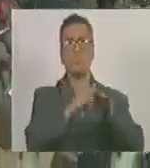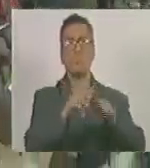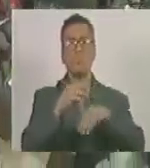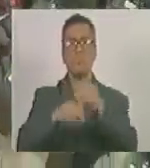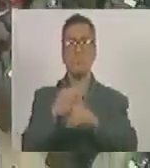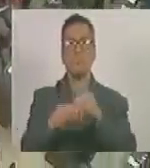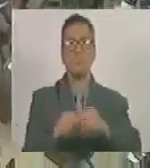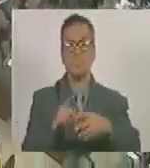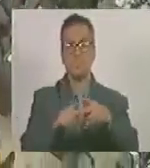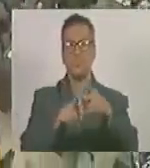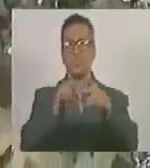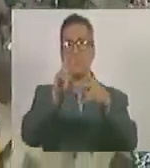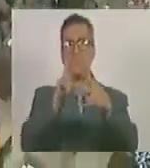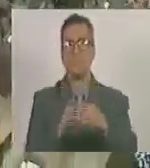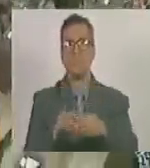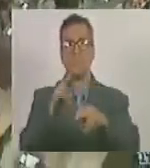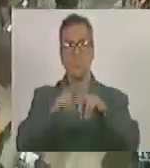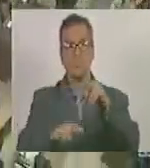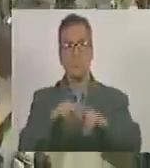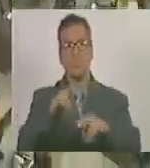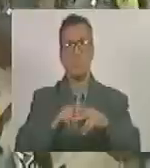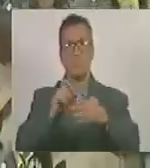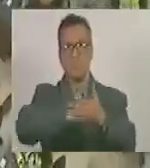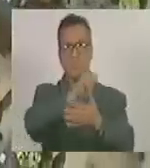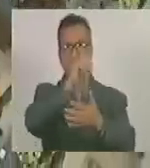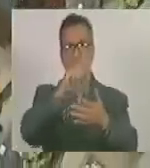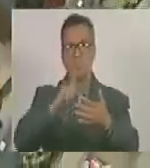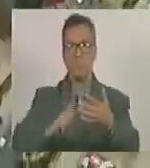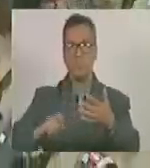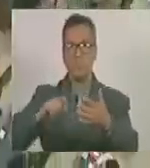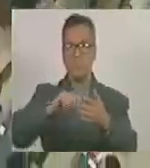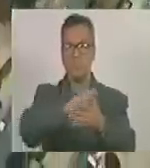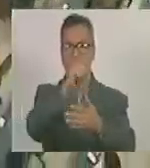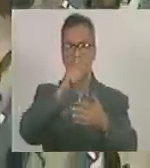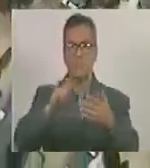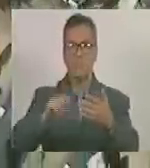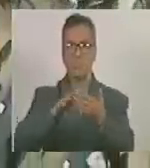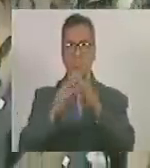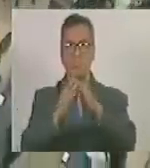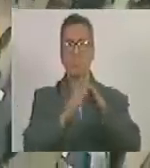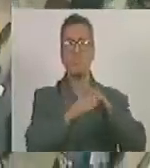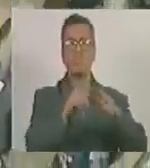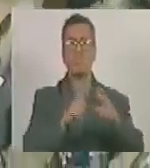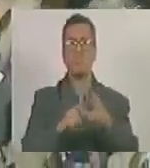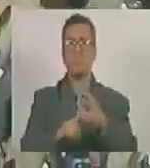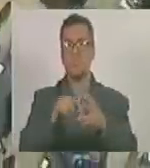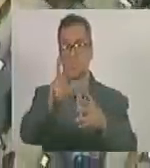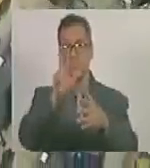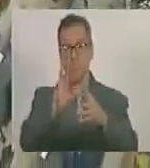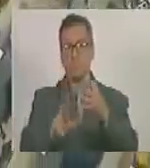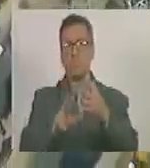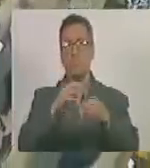Comunal. 2. Elaborar un mapa del ámbito geográfico de la comunidad. 3. Realizar el